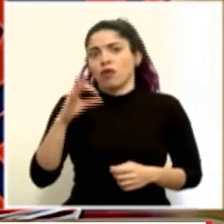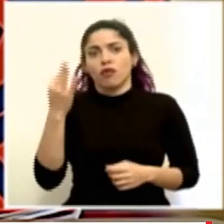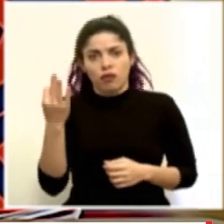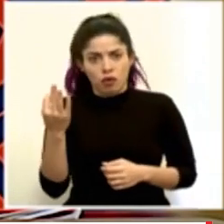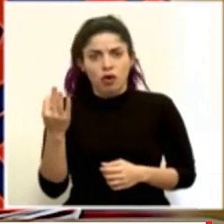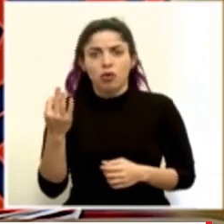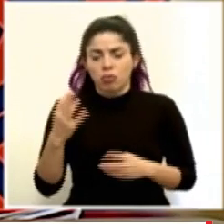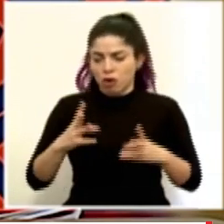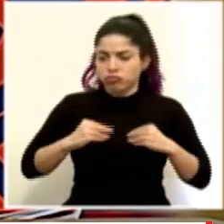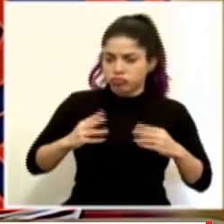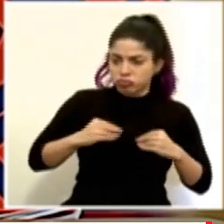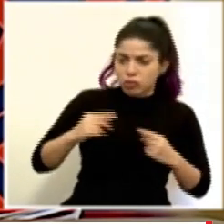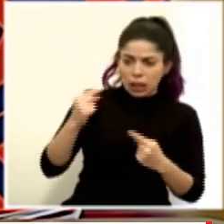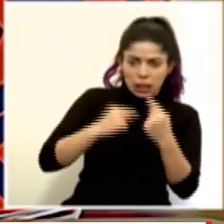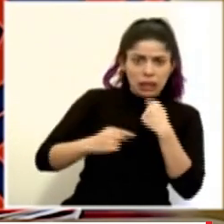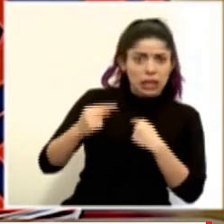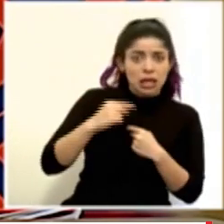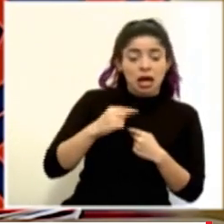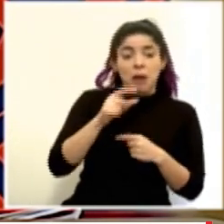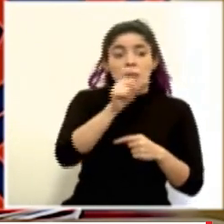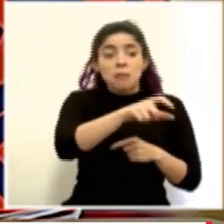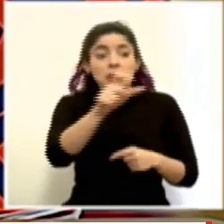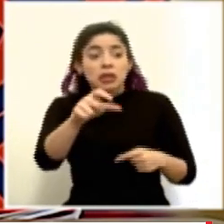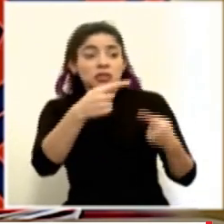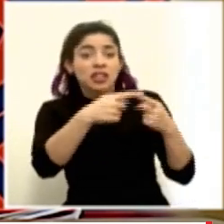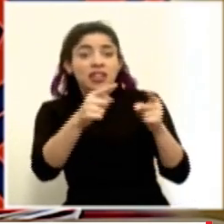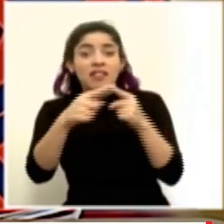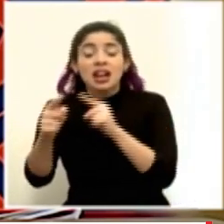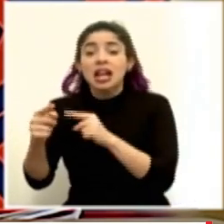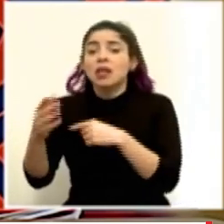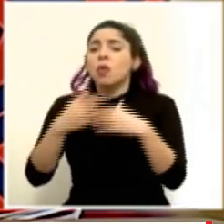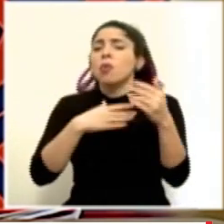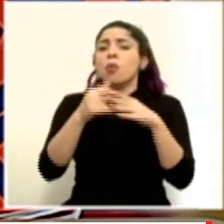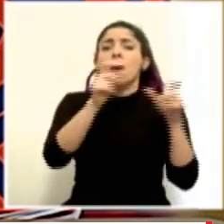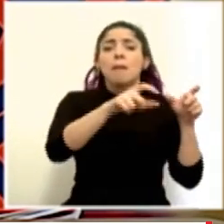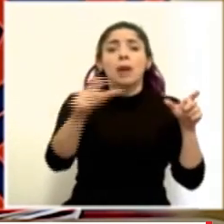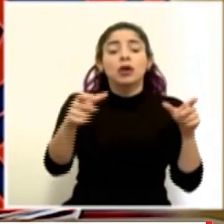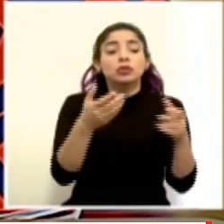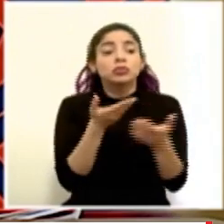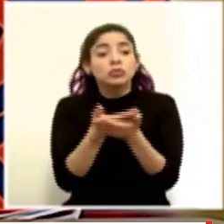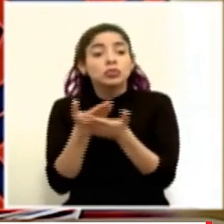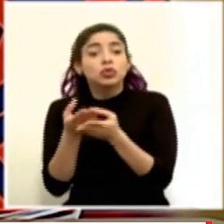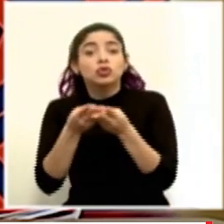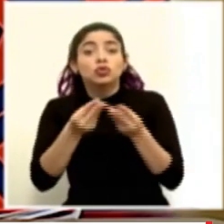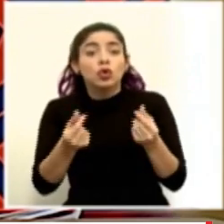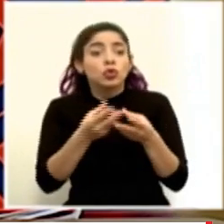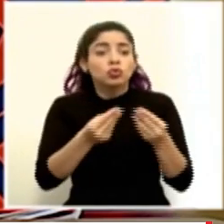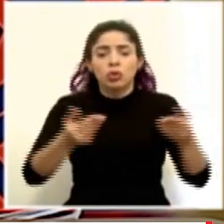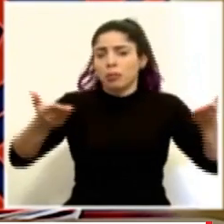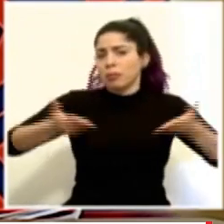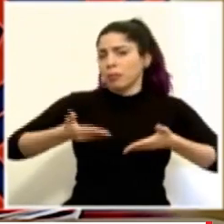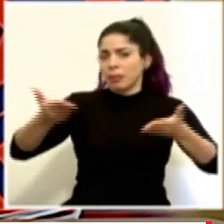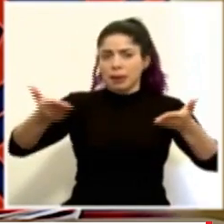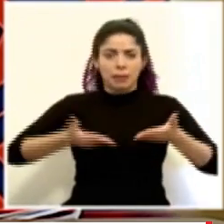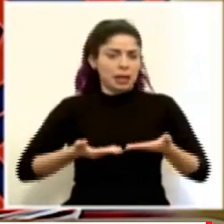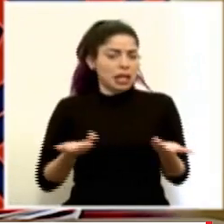de que, o en la forma en que diferentes personas, vengan de donde vengan, aporten soluciones, bienvenidas